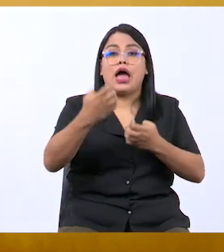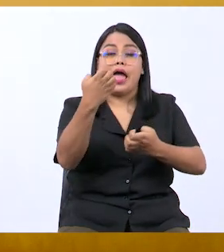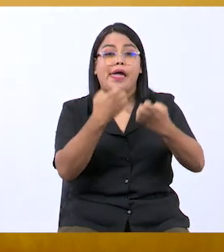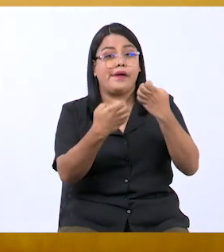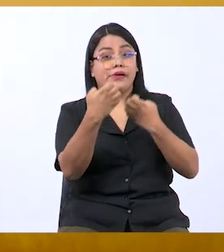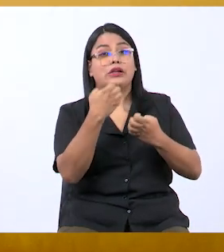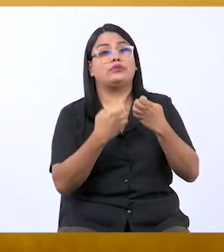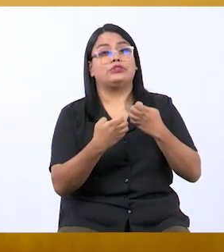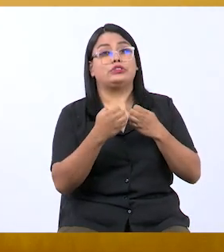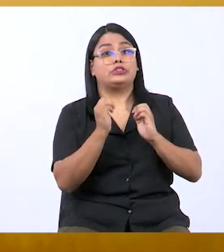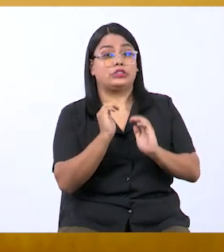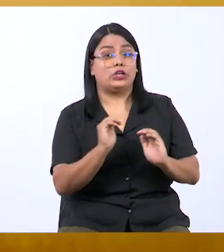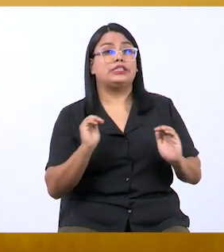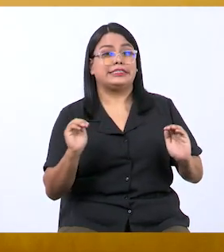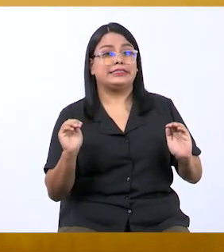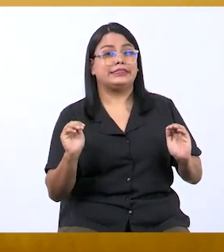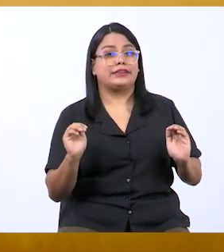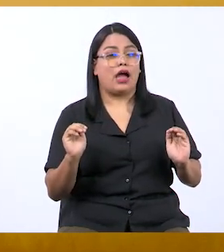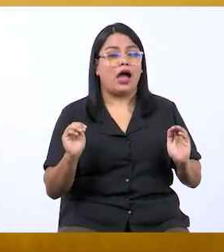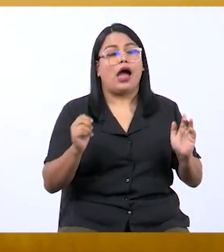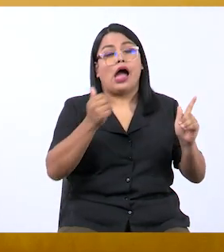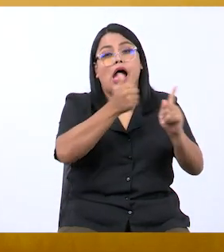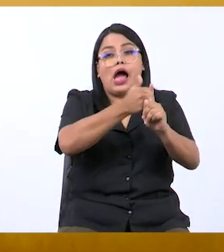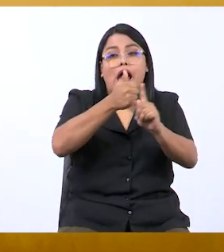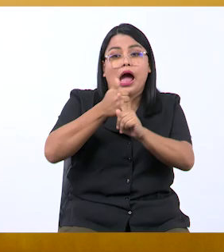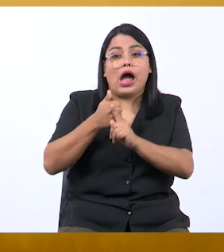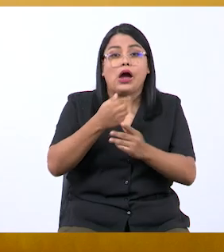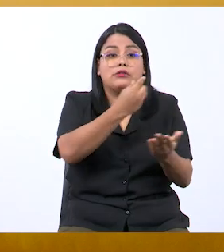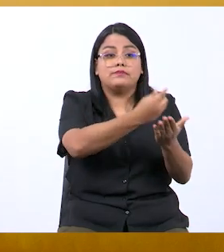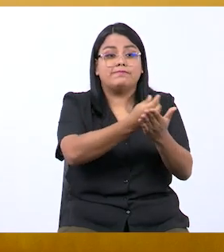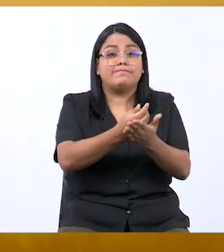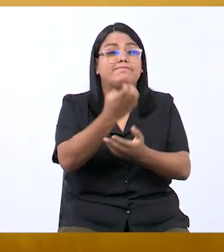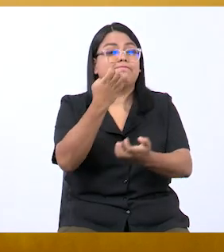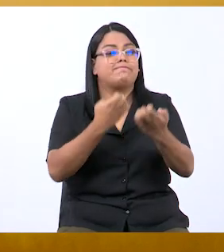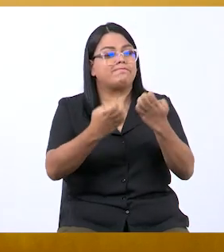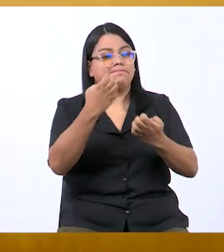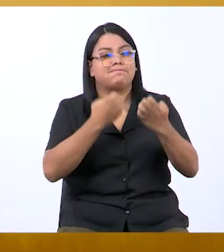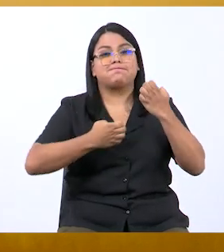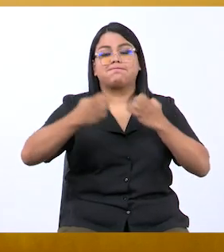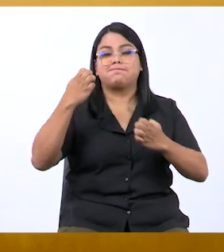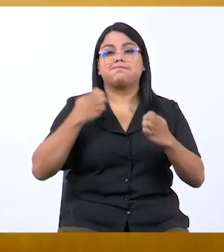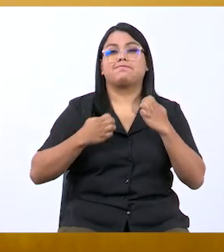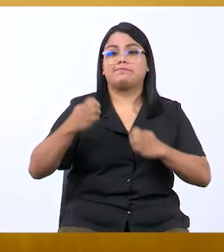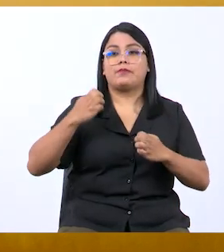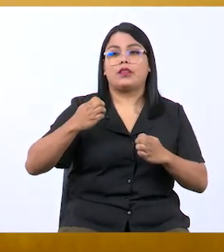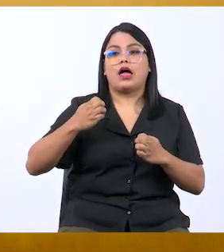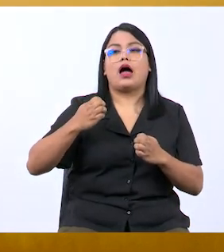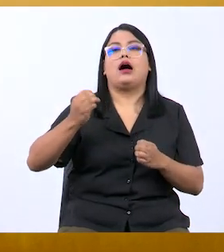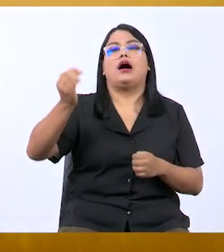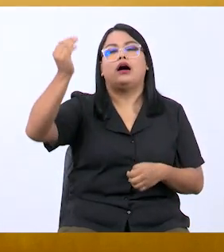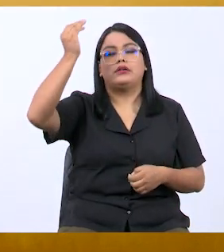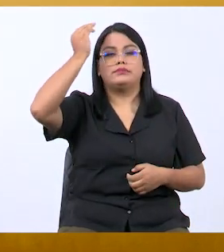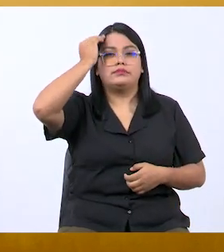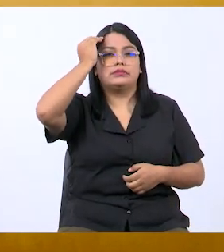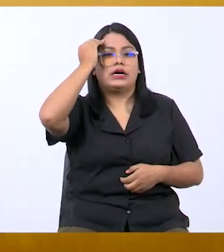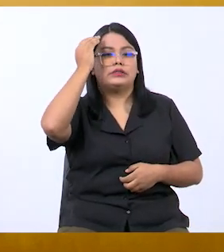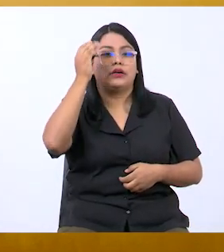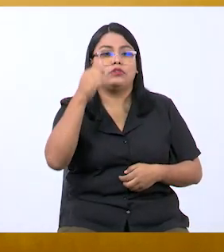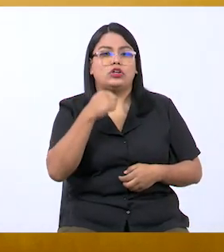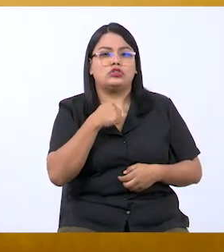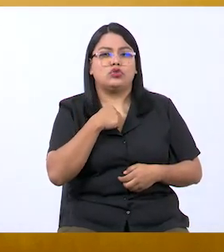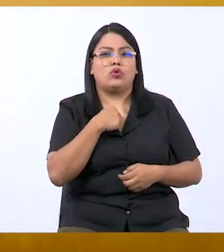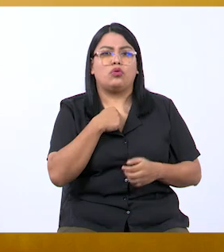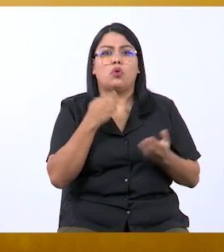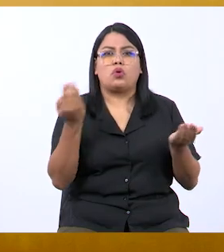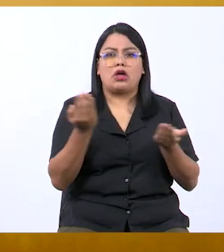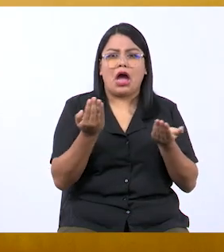de autoevaluación. Cada estudiante en estos grados debe hacer una autoevaluación para reconocer,